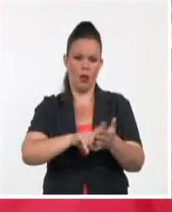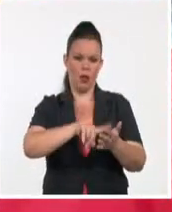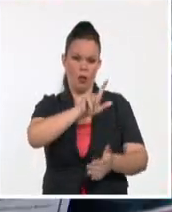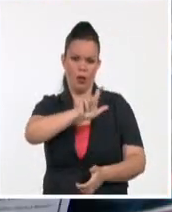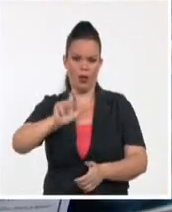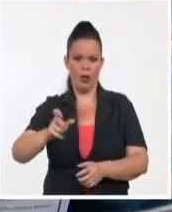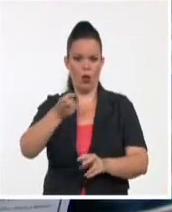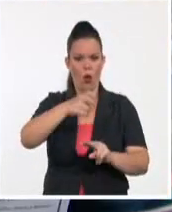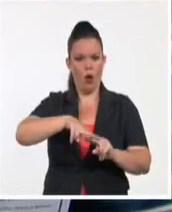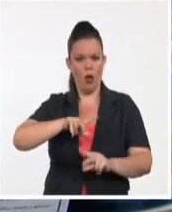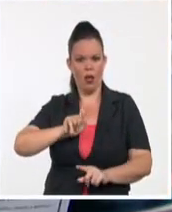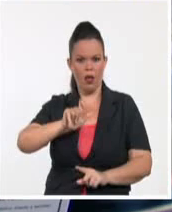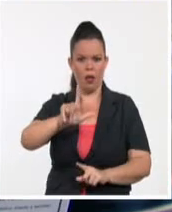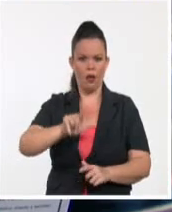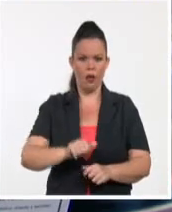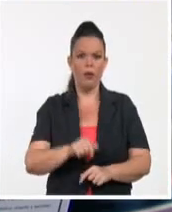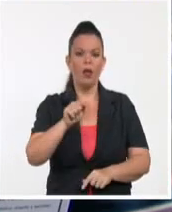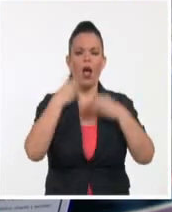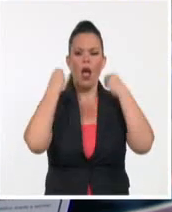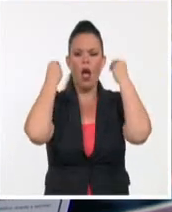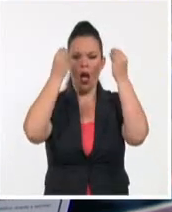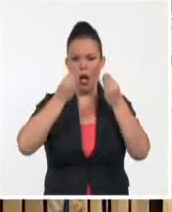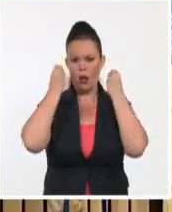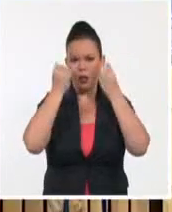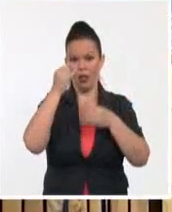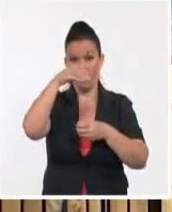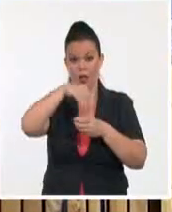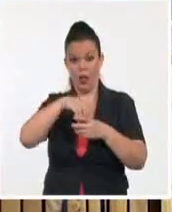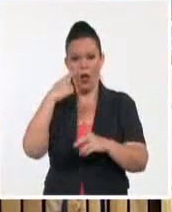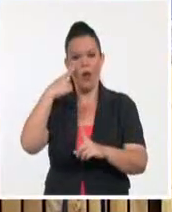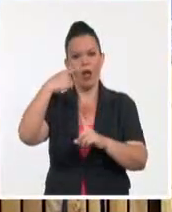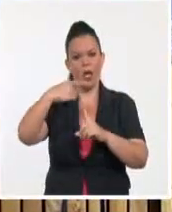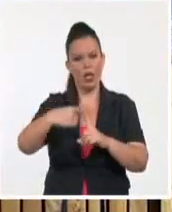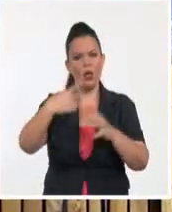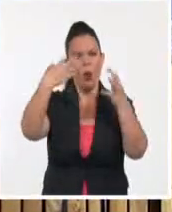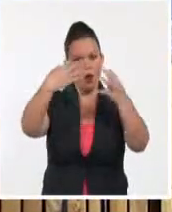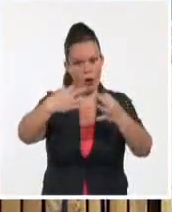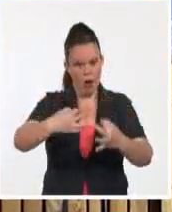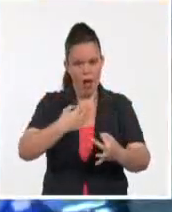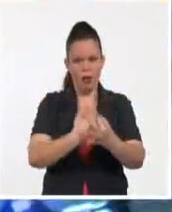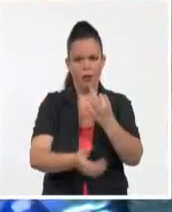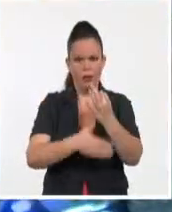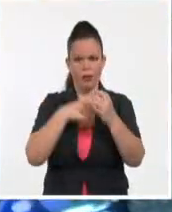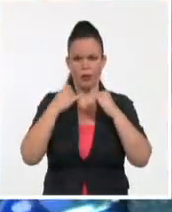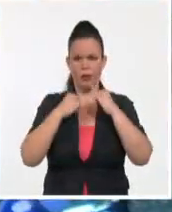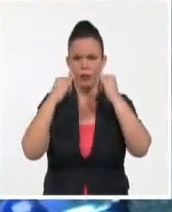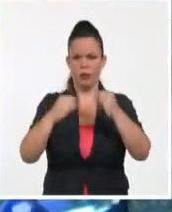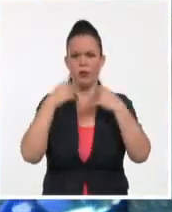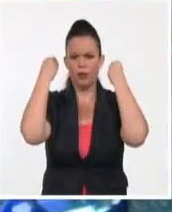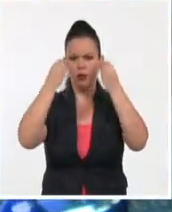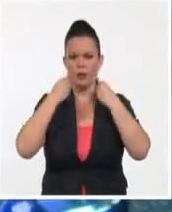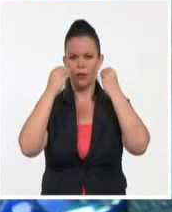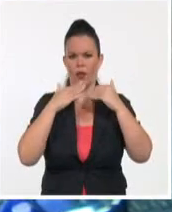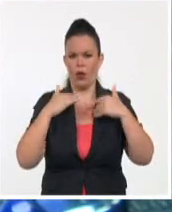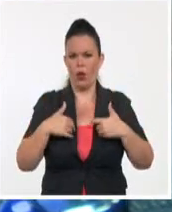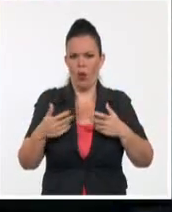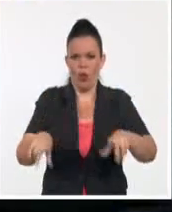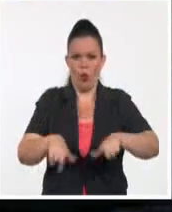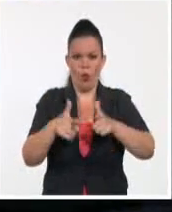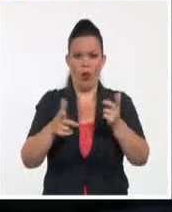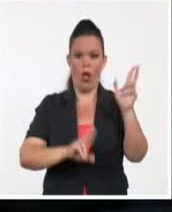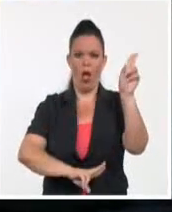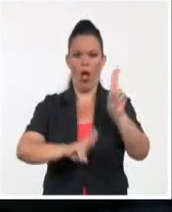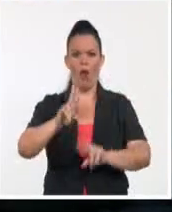Santiesteban Velázquez. El análisis integral, objetivo y crítico evalúa el estado de implementación y cumplimiento de lo dispuesto en el octavo